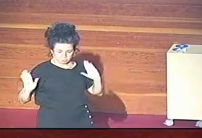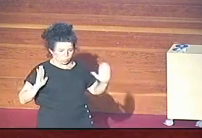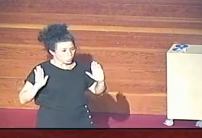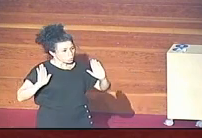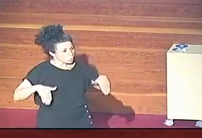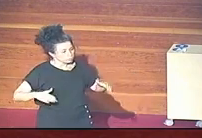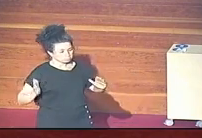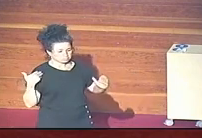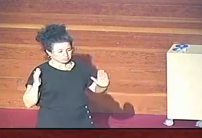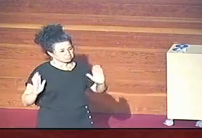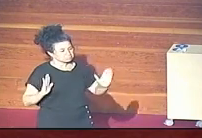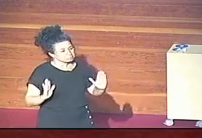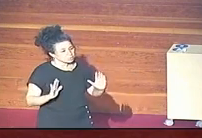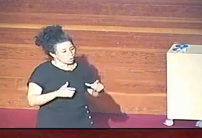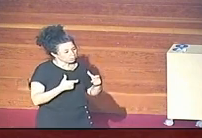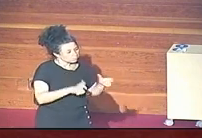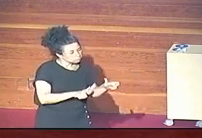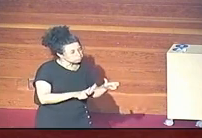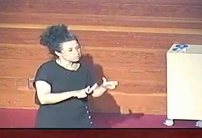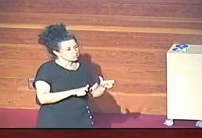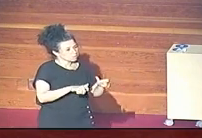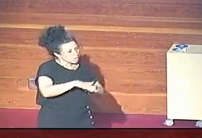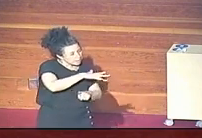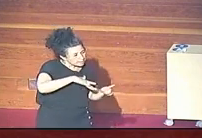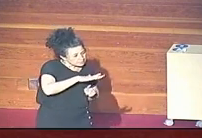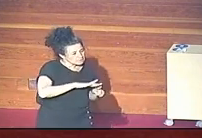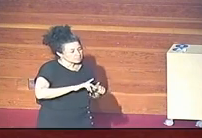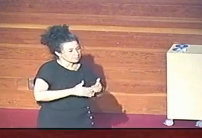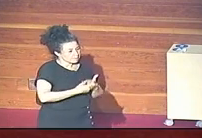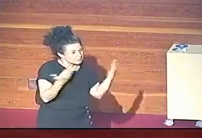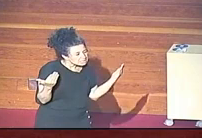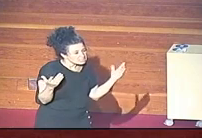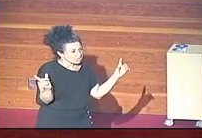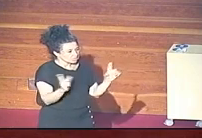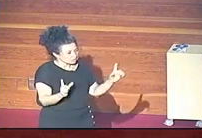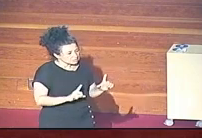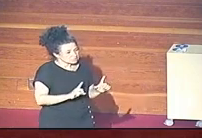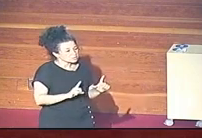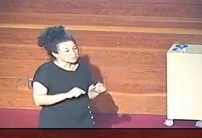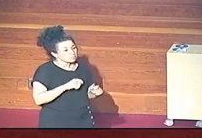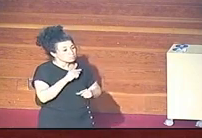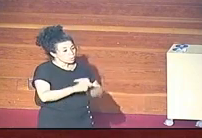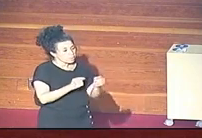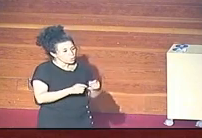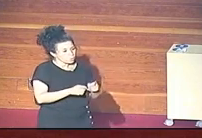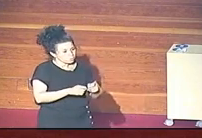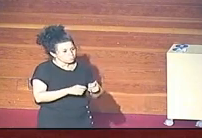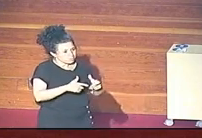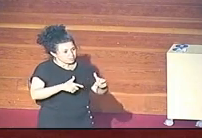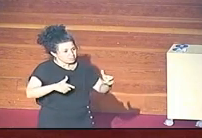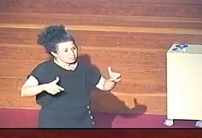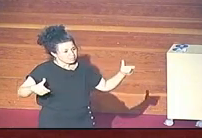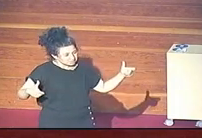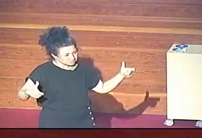en programas de radio y de televisión y cada vez habrá más confío en que que